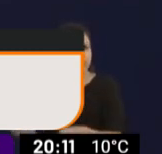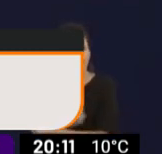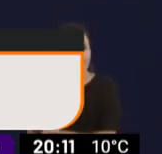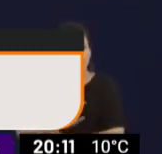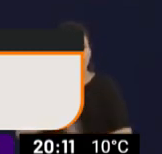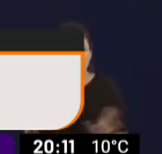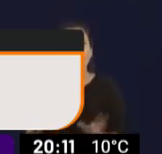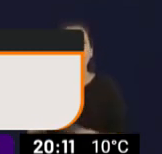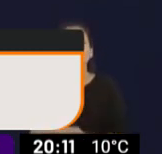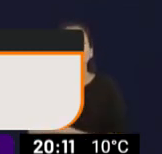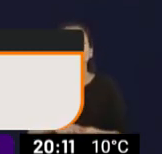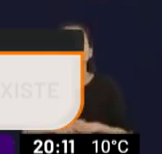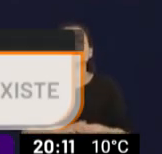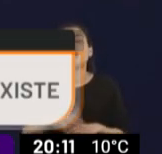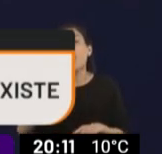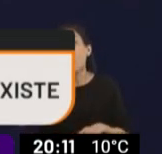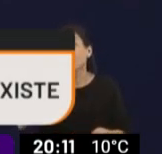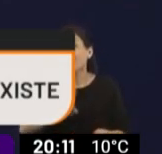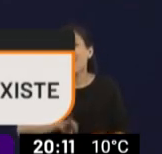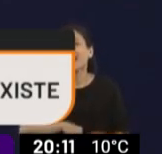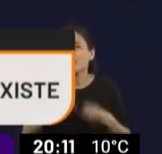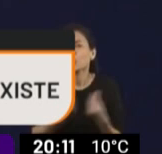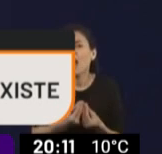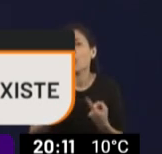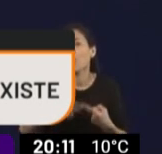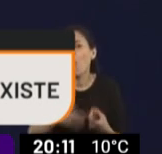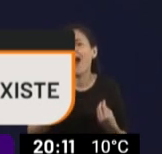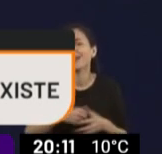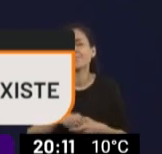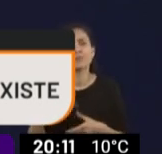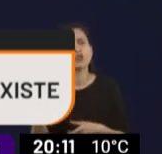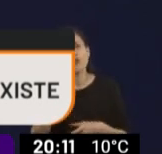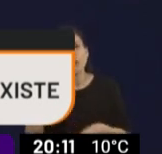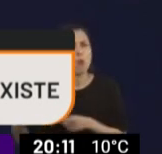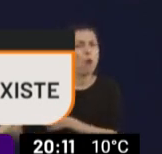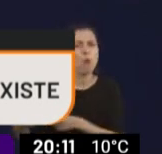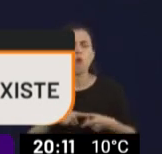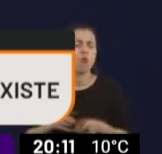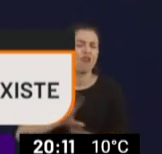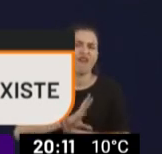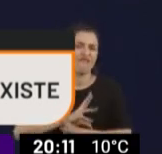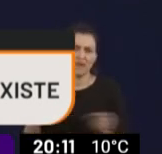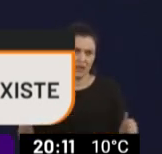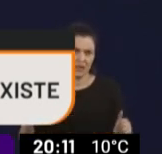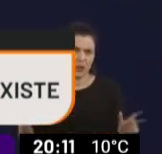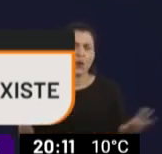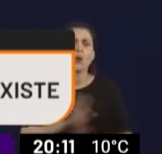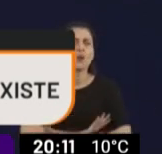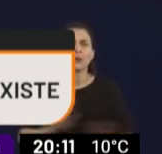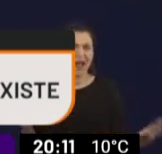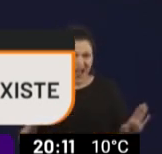es que finalmente terminemos con el la discusión o con el desacuerdo que había en términos